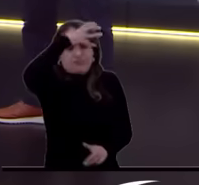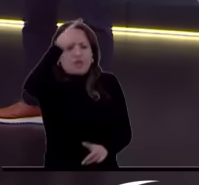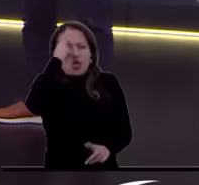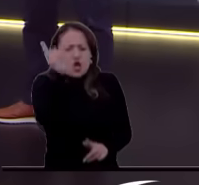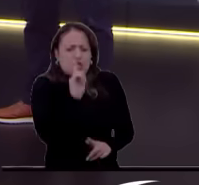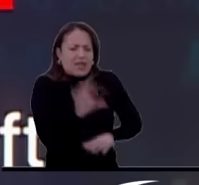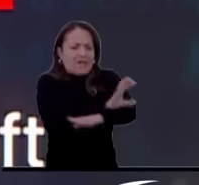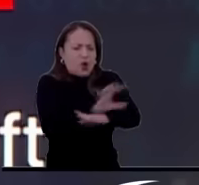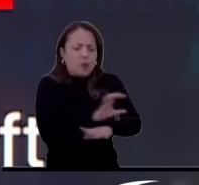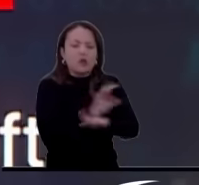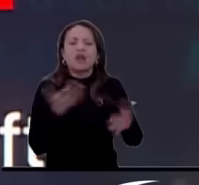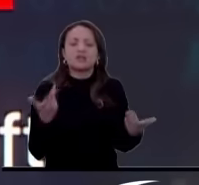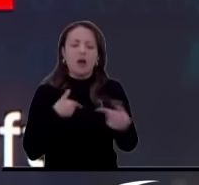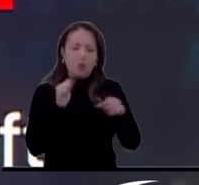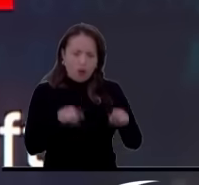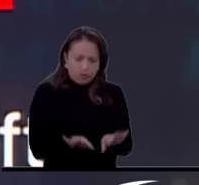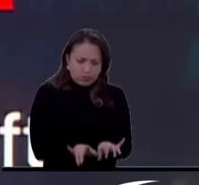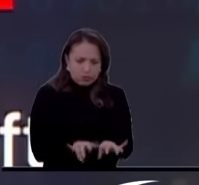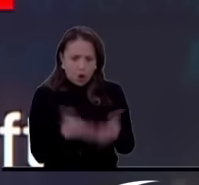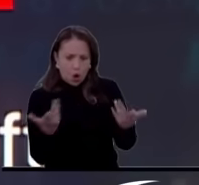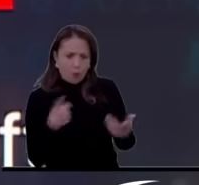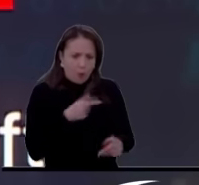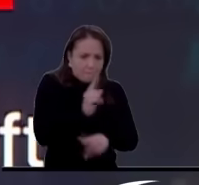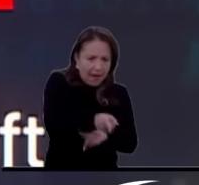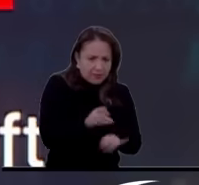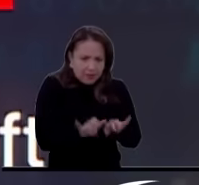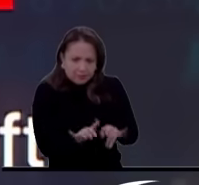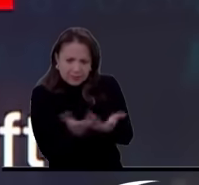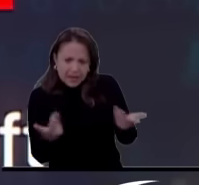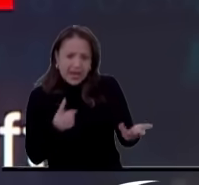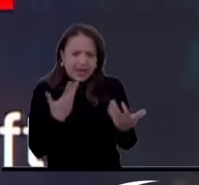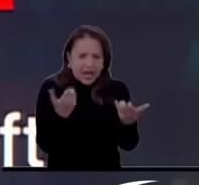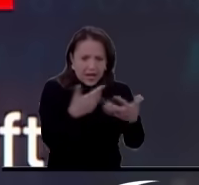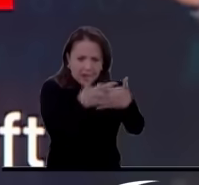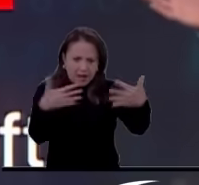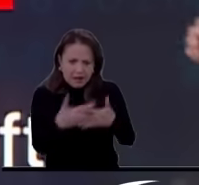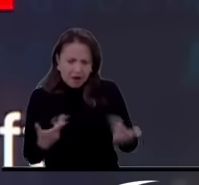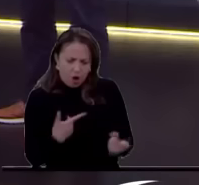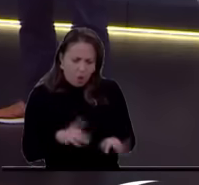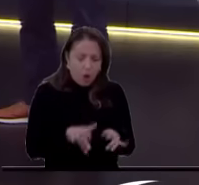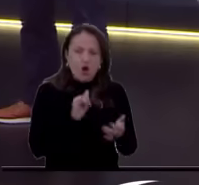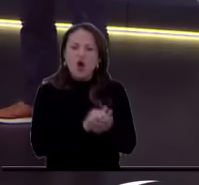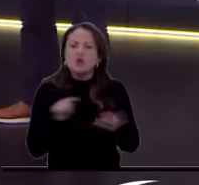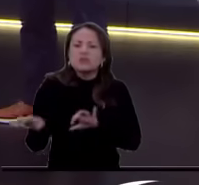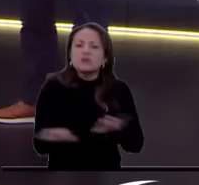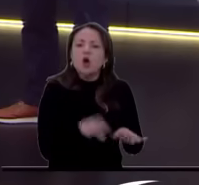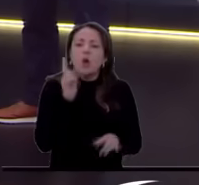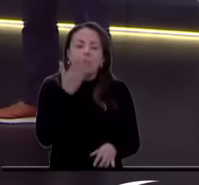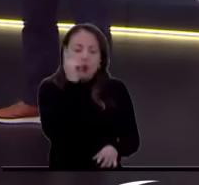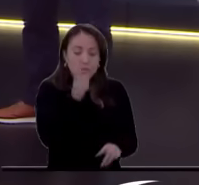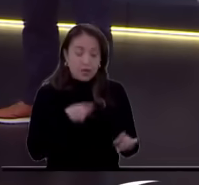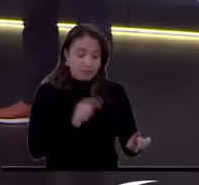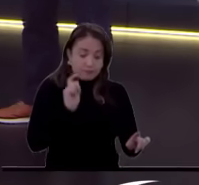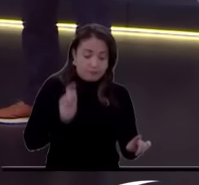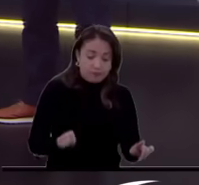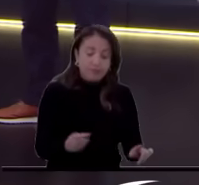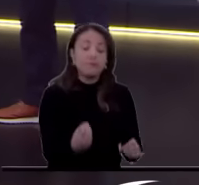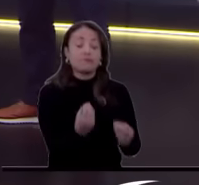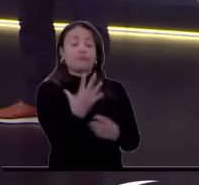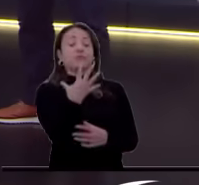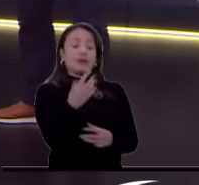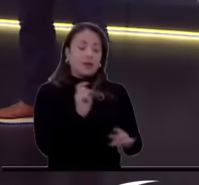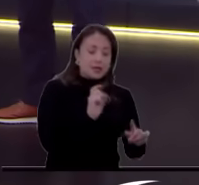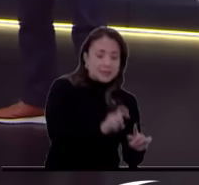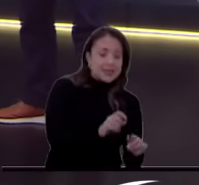computación hablar con un computador darle instrucciones decirle qué es lo que queremos Porque esa acción tan sencilla de prender su computador dar clic en inicio